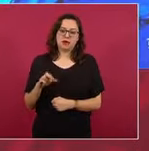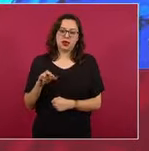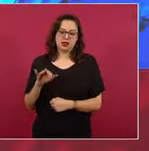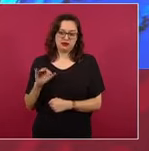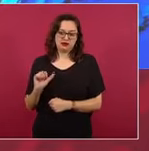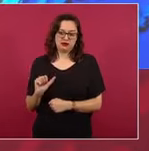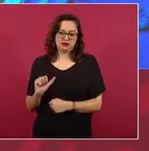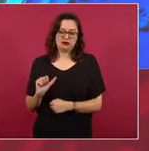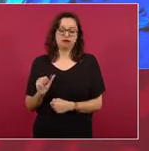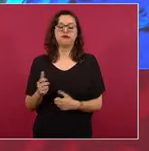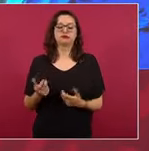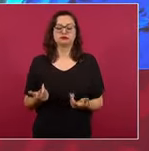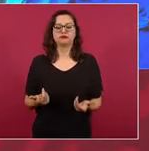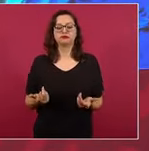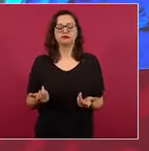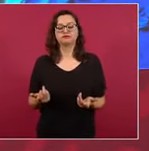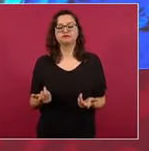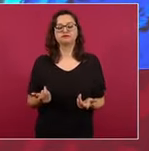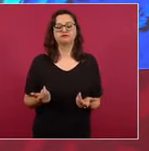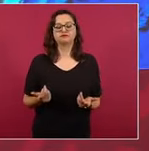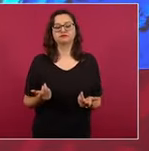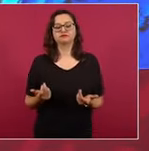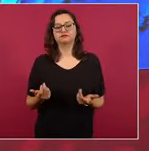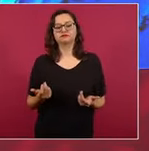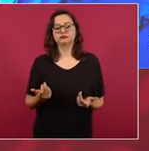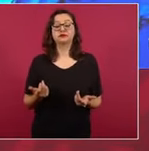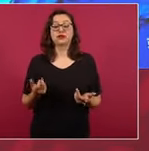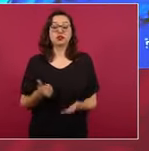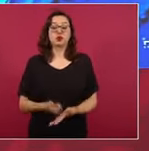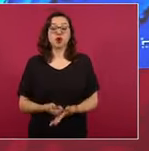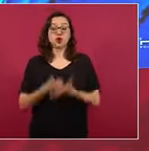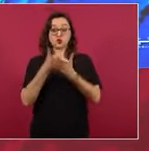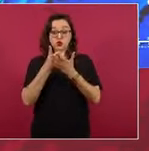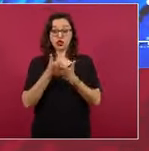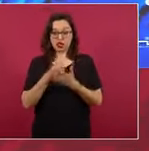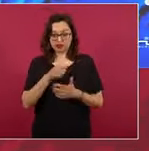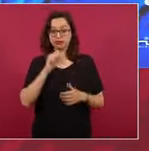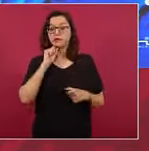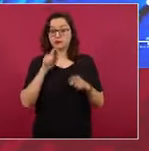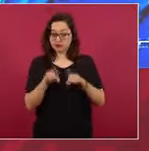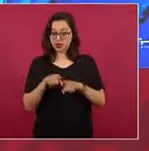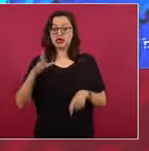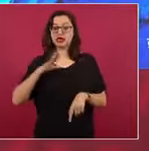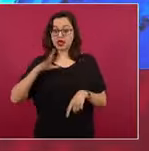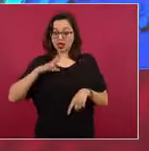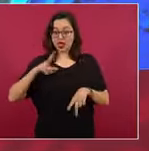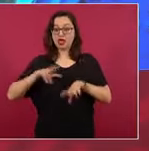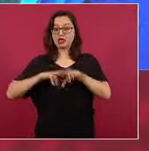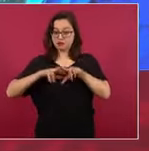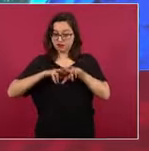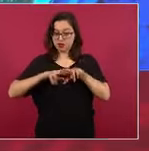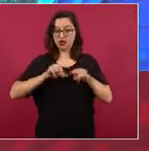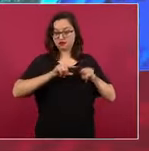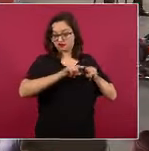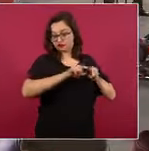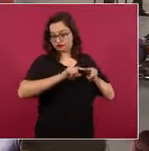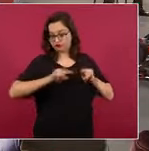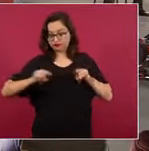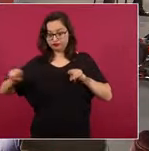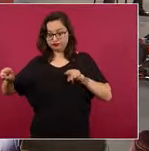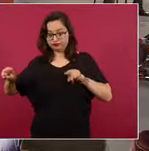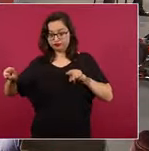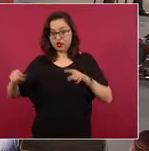Esto ayudaba porque pues es una línea recta y se tenía el derecho de vía por la frontera, pero